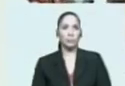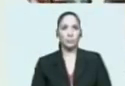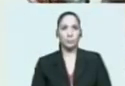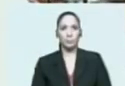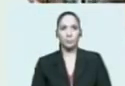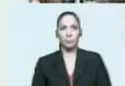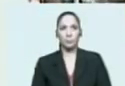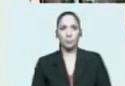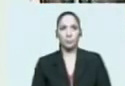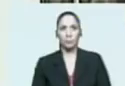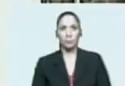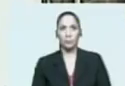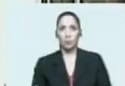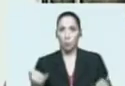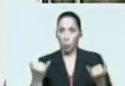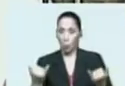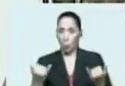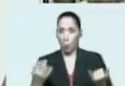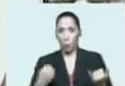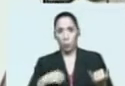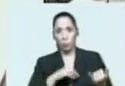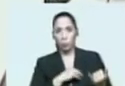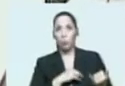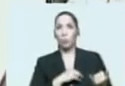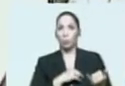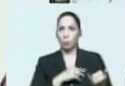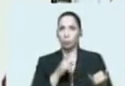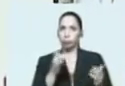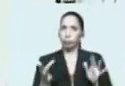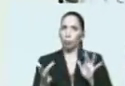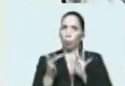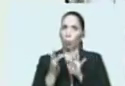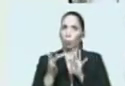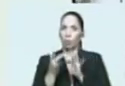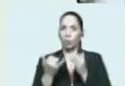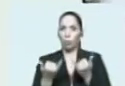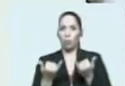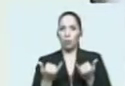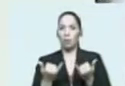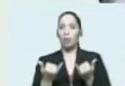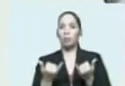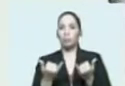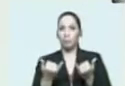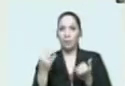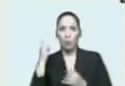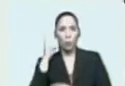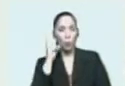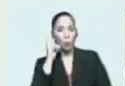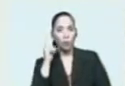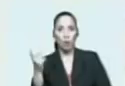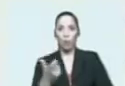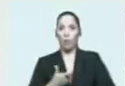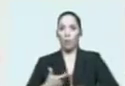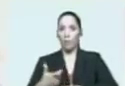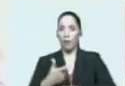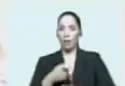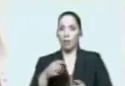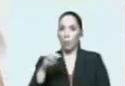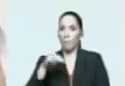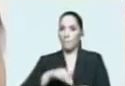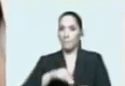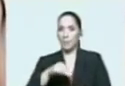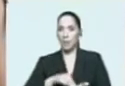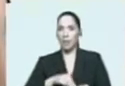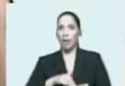especialmente de la abertura acá en caracas vamos a escuchar inmediato dos palabras el colaborador del estado bolivariano de miranda